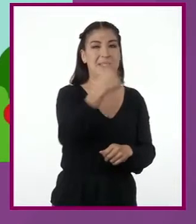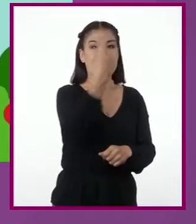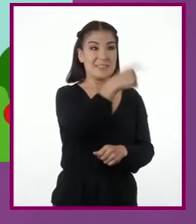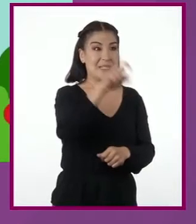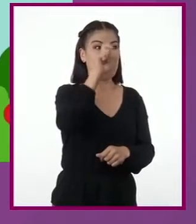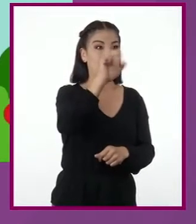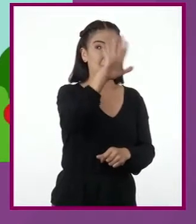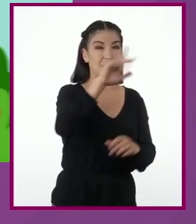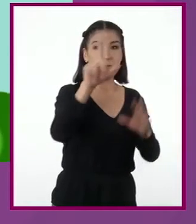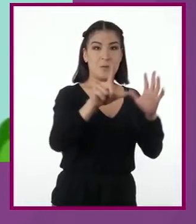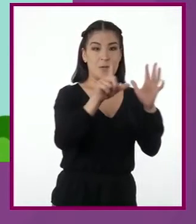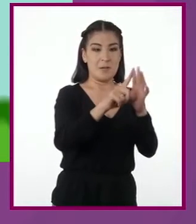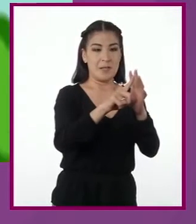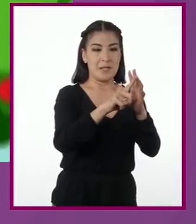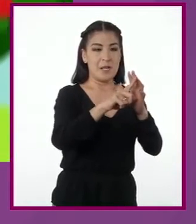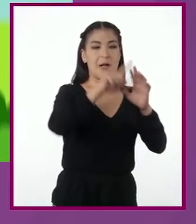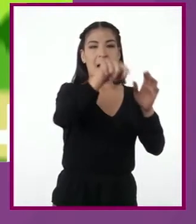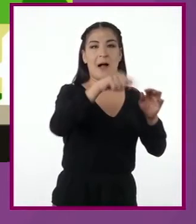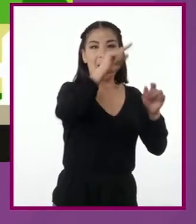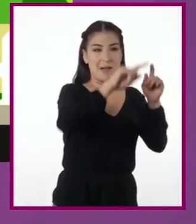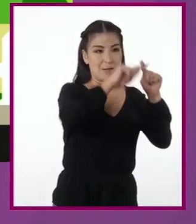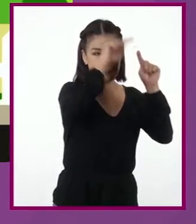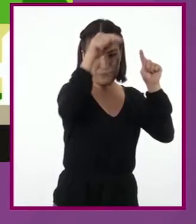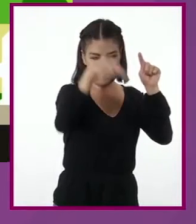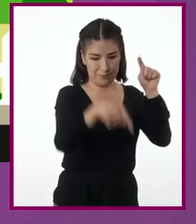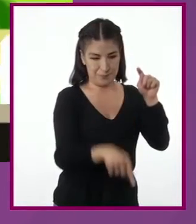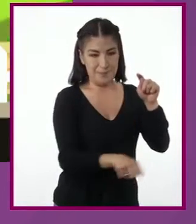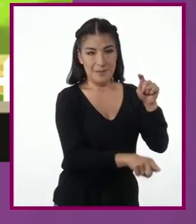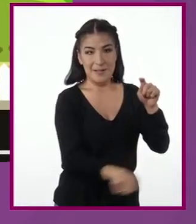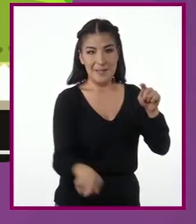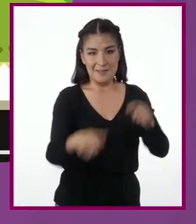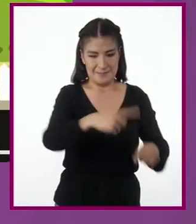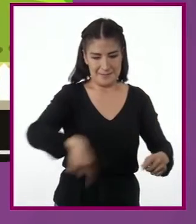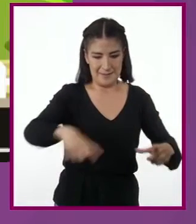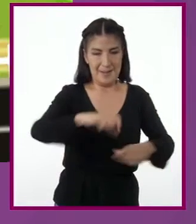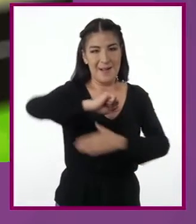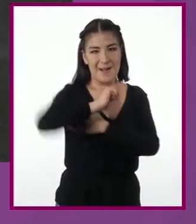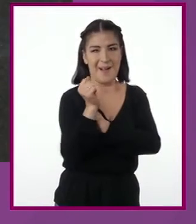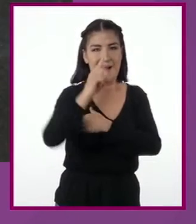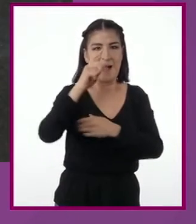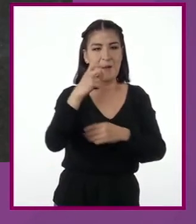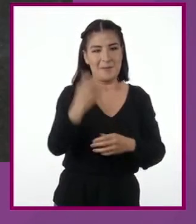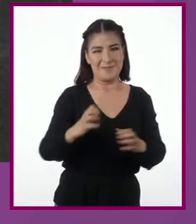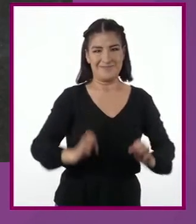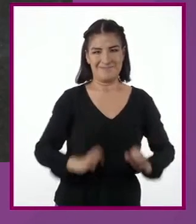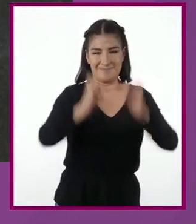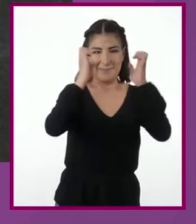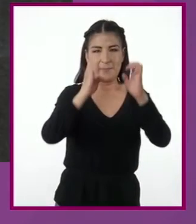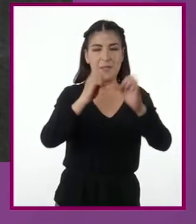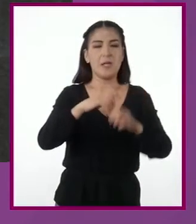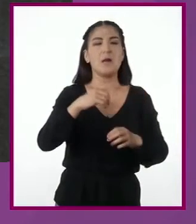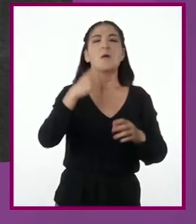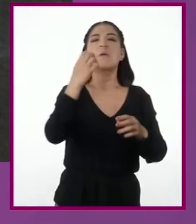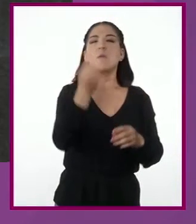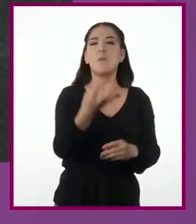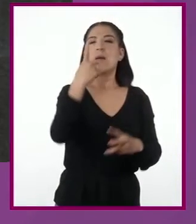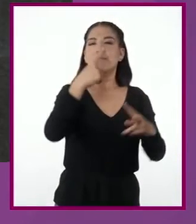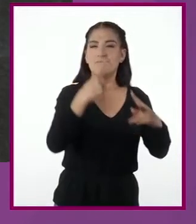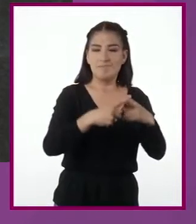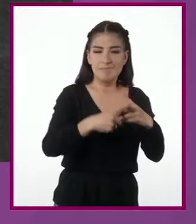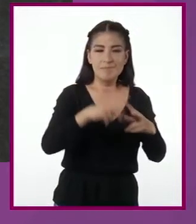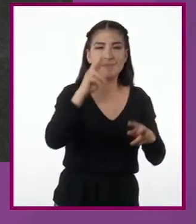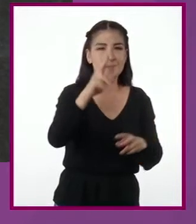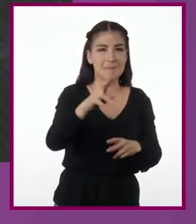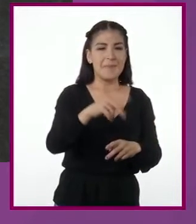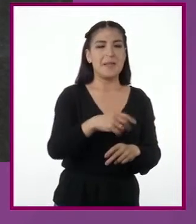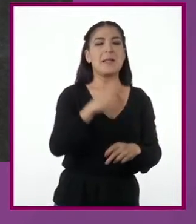125 litros son una merma al agua que llega a la cisterna del edificio de Ana. Al realizar el cálculo de cuánta agua se